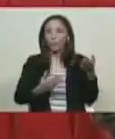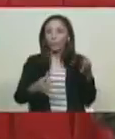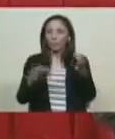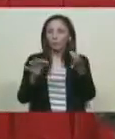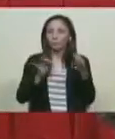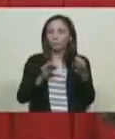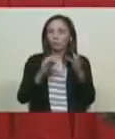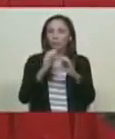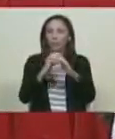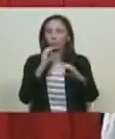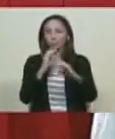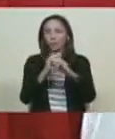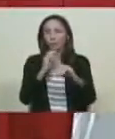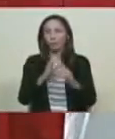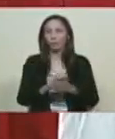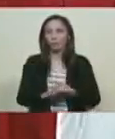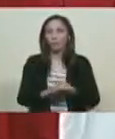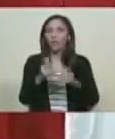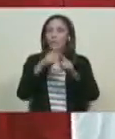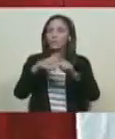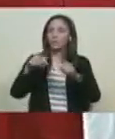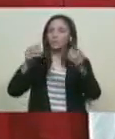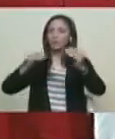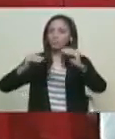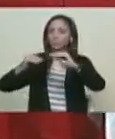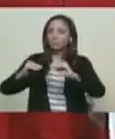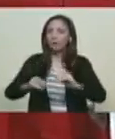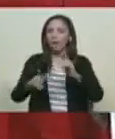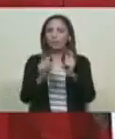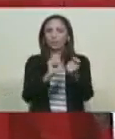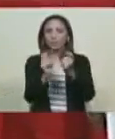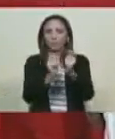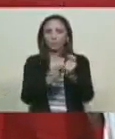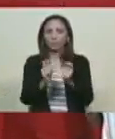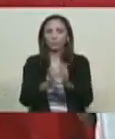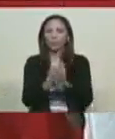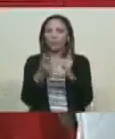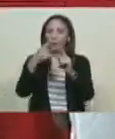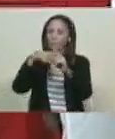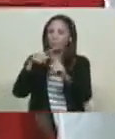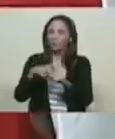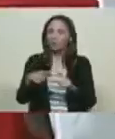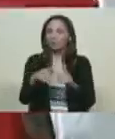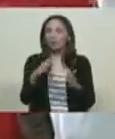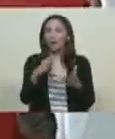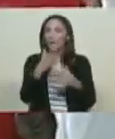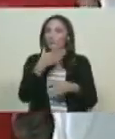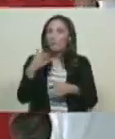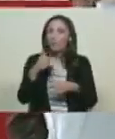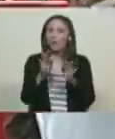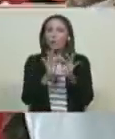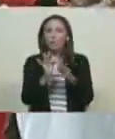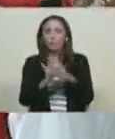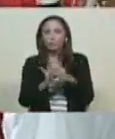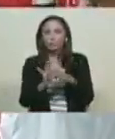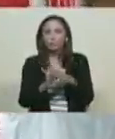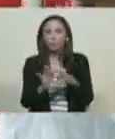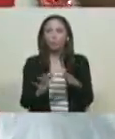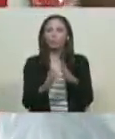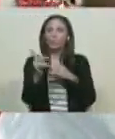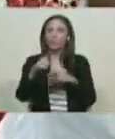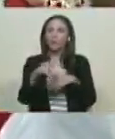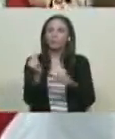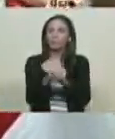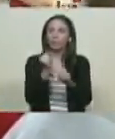transporte a propósito de los aportes y las discusiones que ellos han tenido para realizar sus aportes a